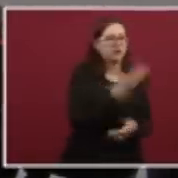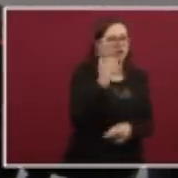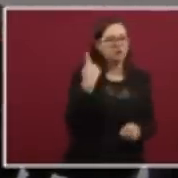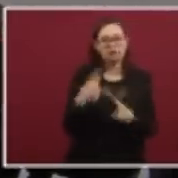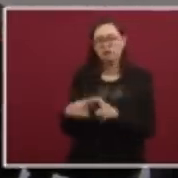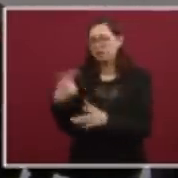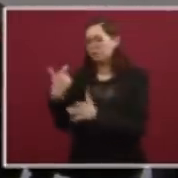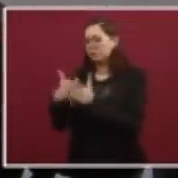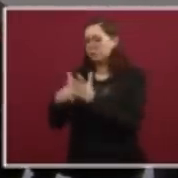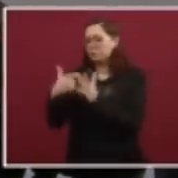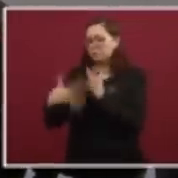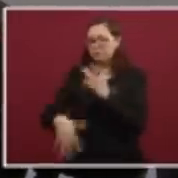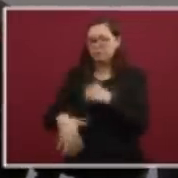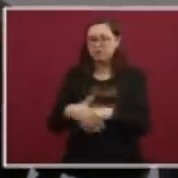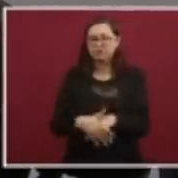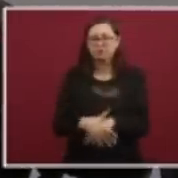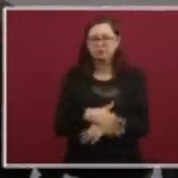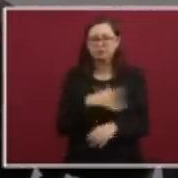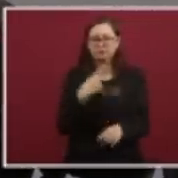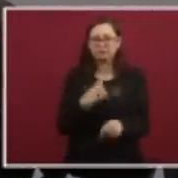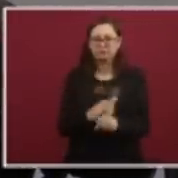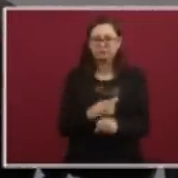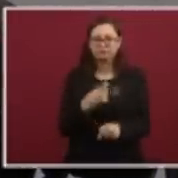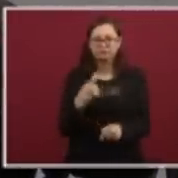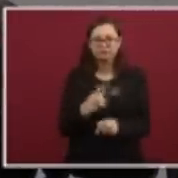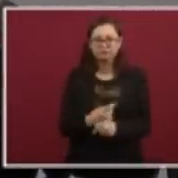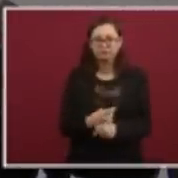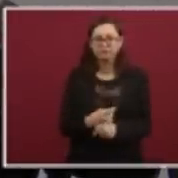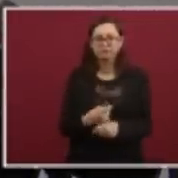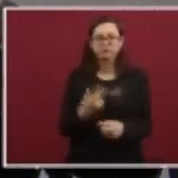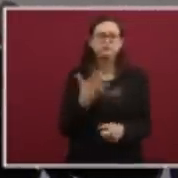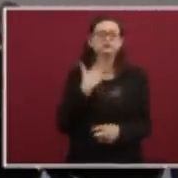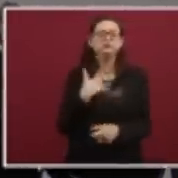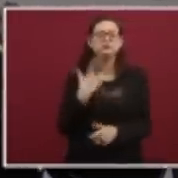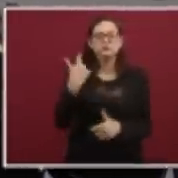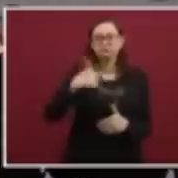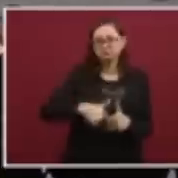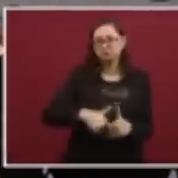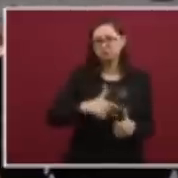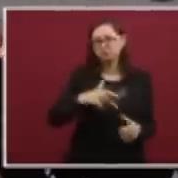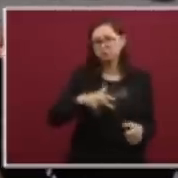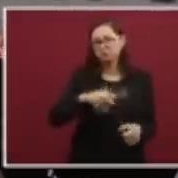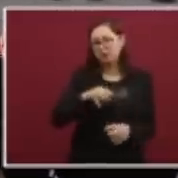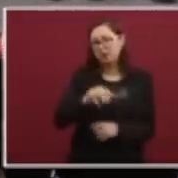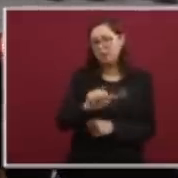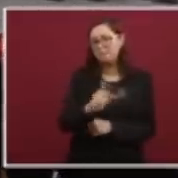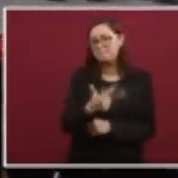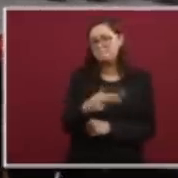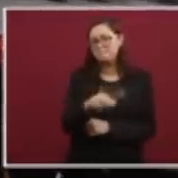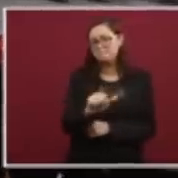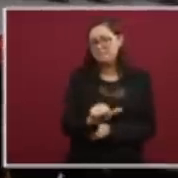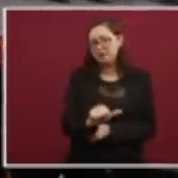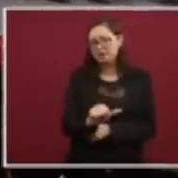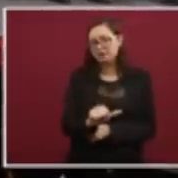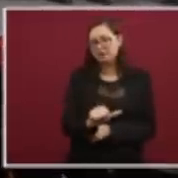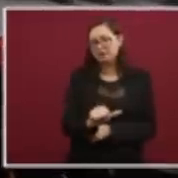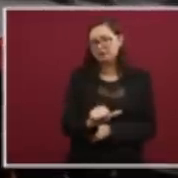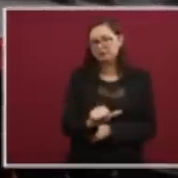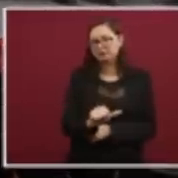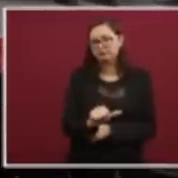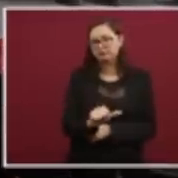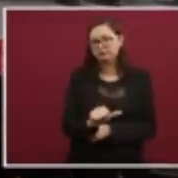Primeramente vemos la gasolina regular y en la gasolina regular aparece, es gas